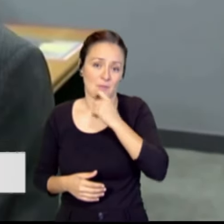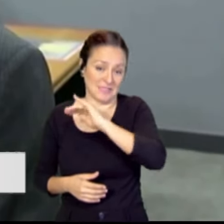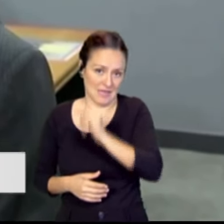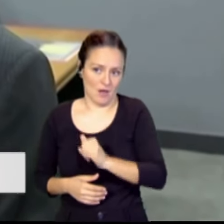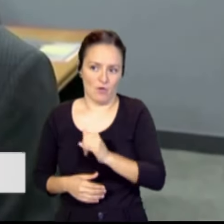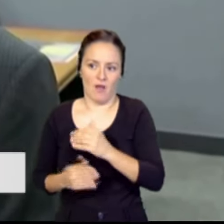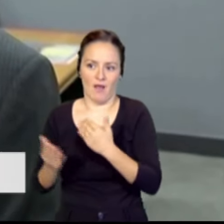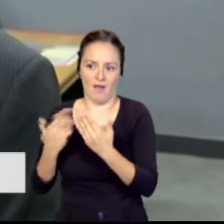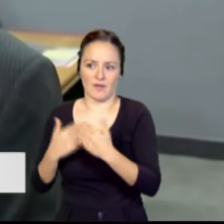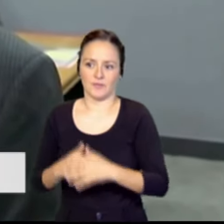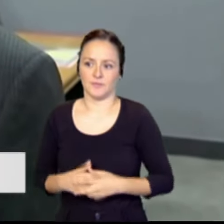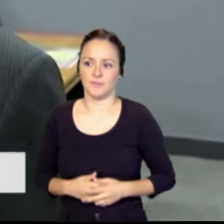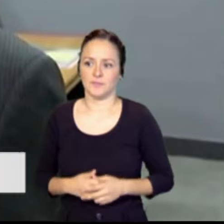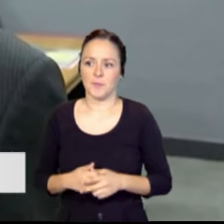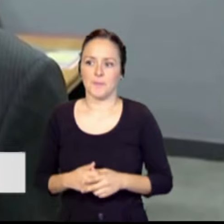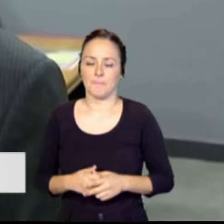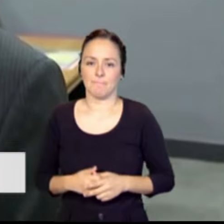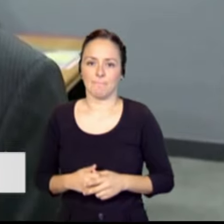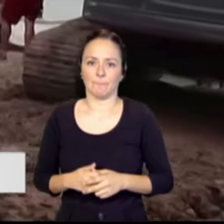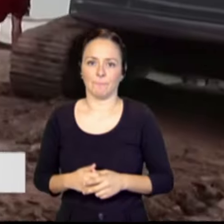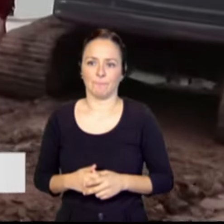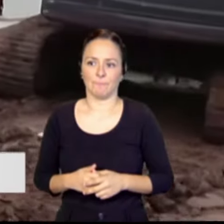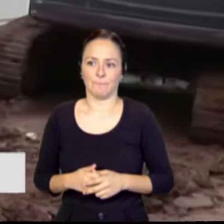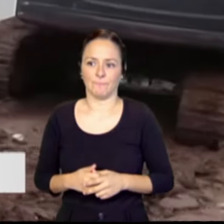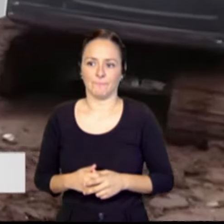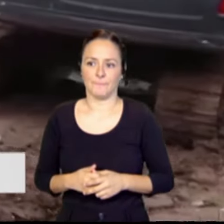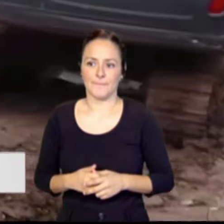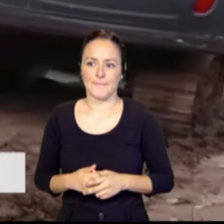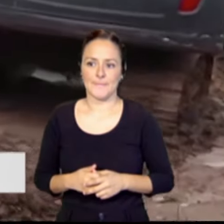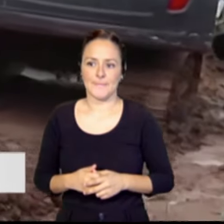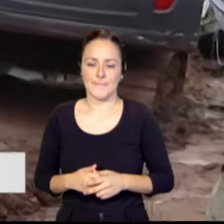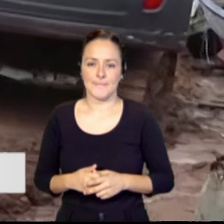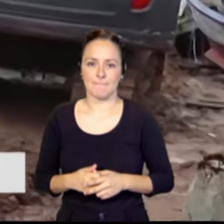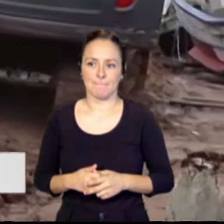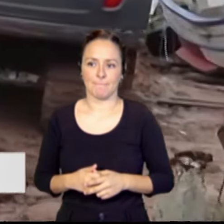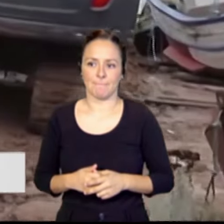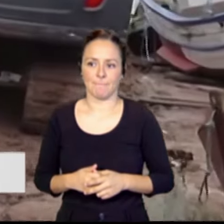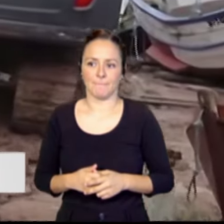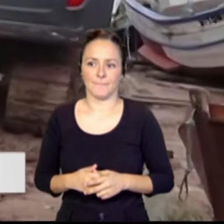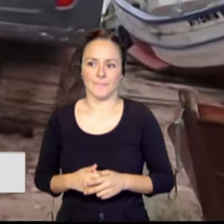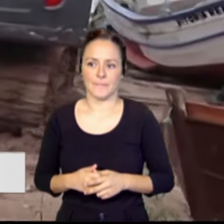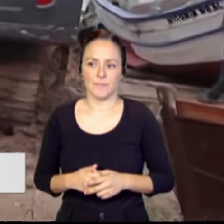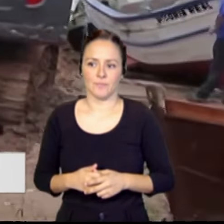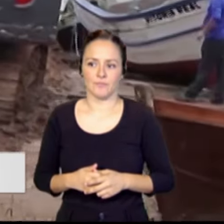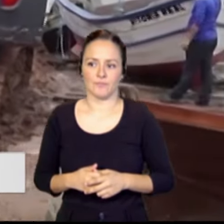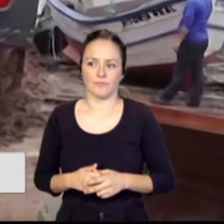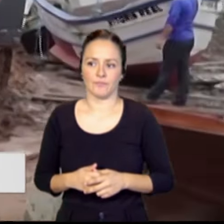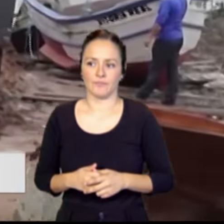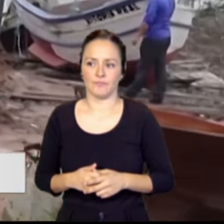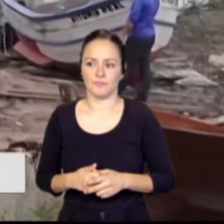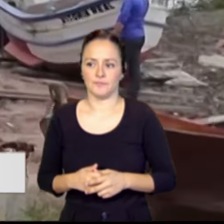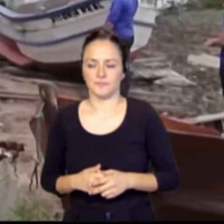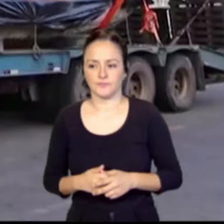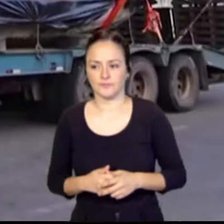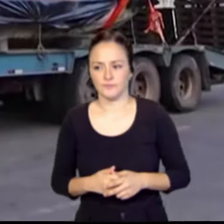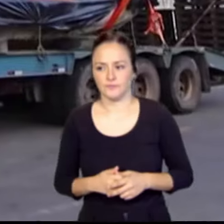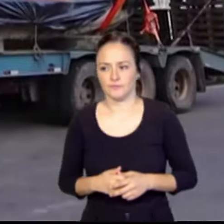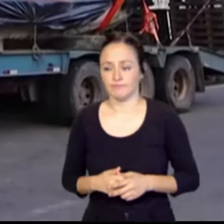menos 4800 km un percurso longo con certe ficar deriva